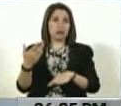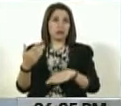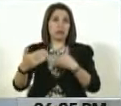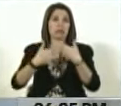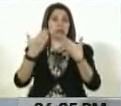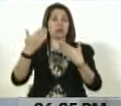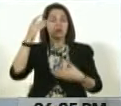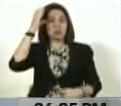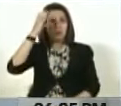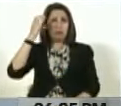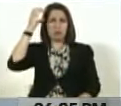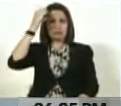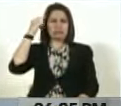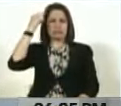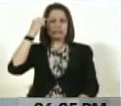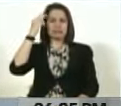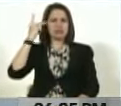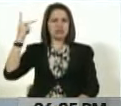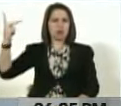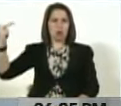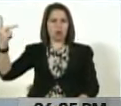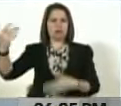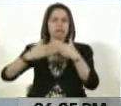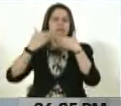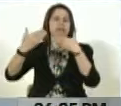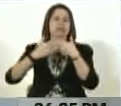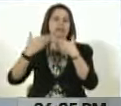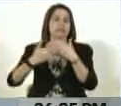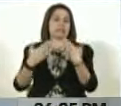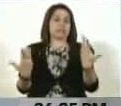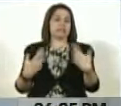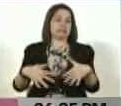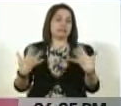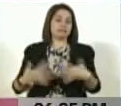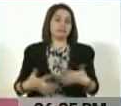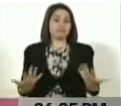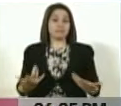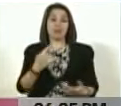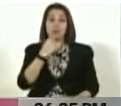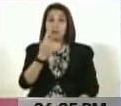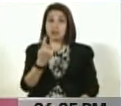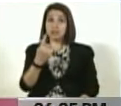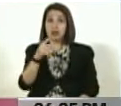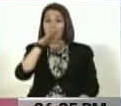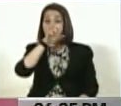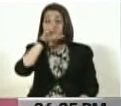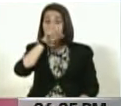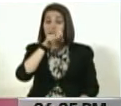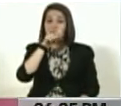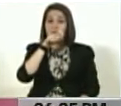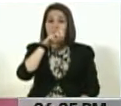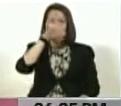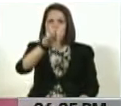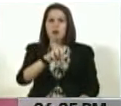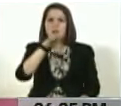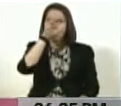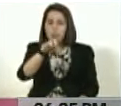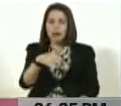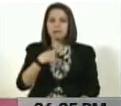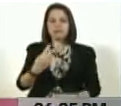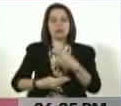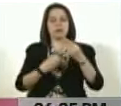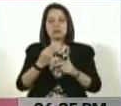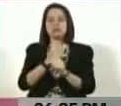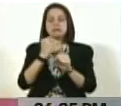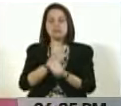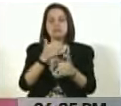de la parte primero psicológica y después todo lo demás. Bueno, como dice el dicho, cuando los perros ladran es porque lo estamos haciendo bien el trabajo